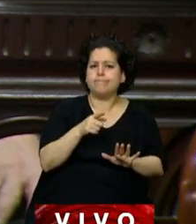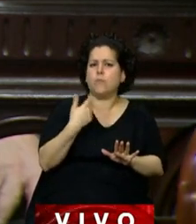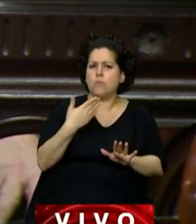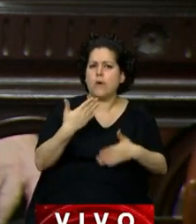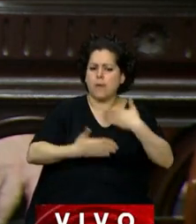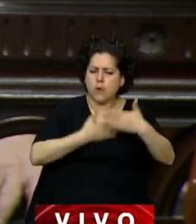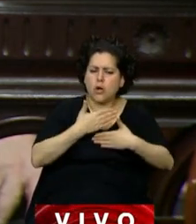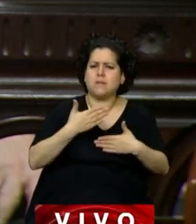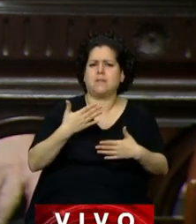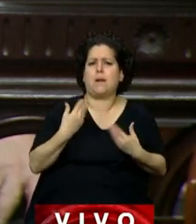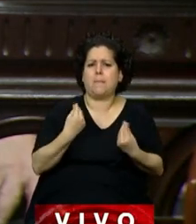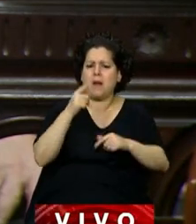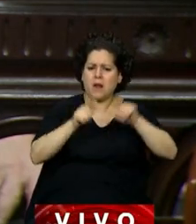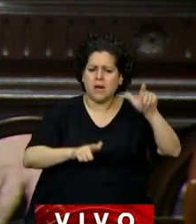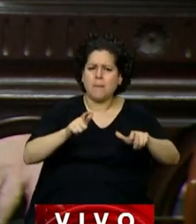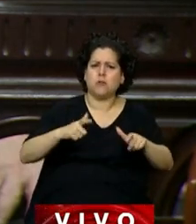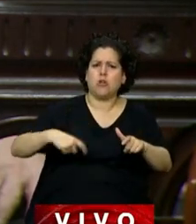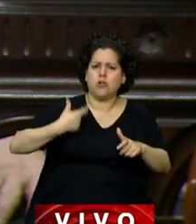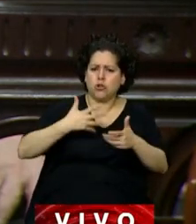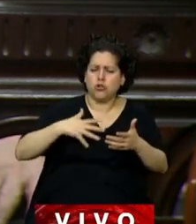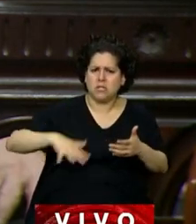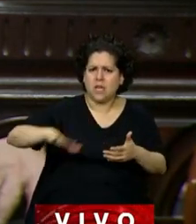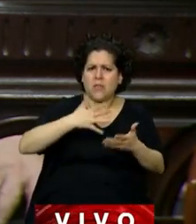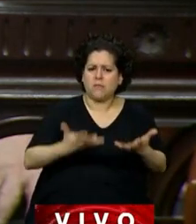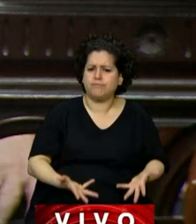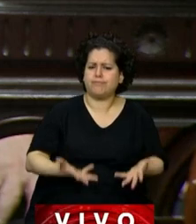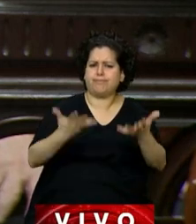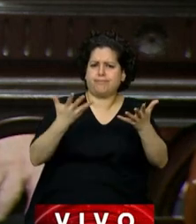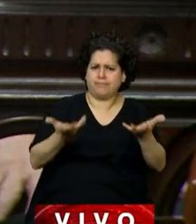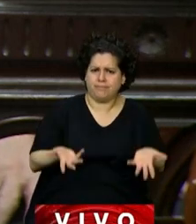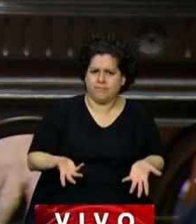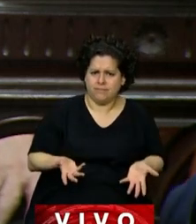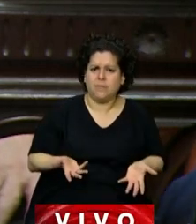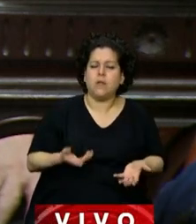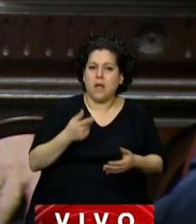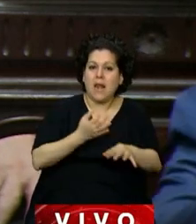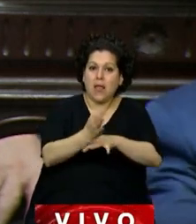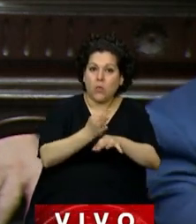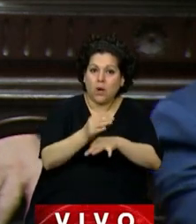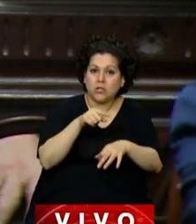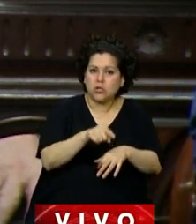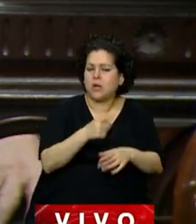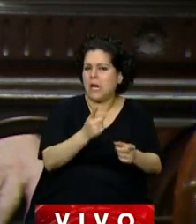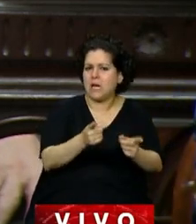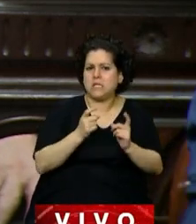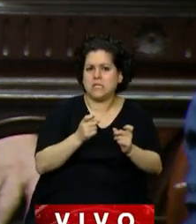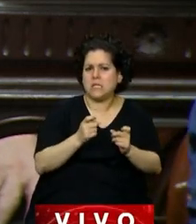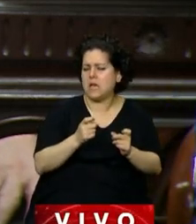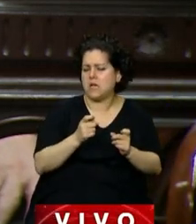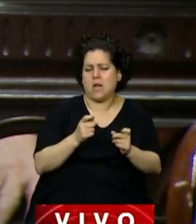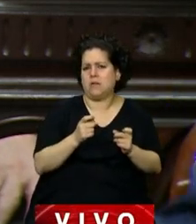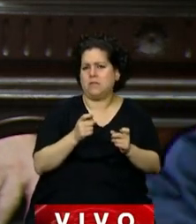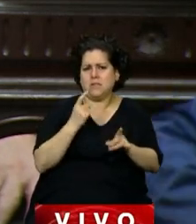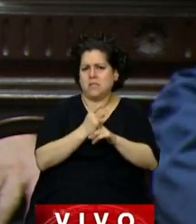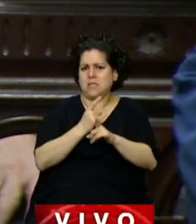y en el progreso de las personas y de la sociedad. Nos enriquece como seres humanos. La educación es necesaria en todos los